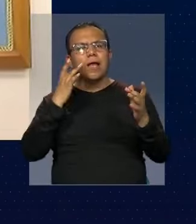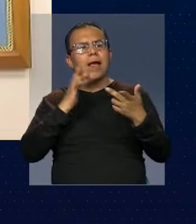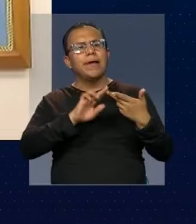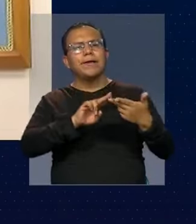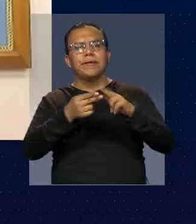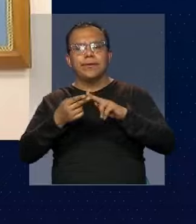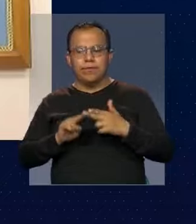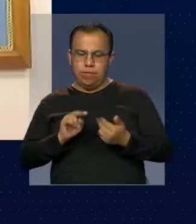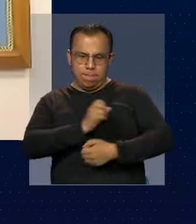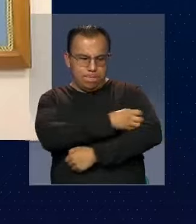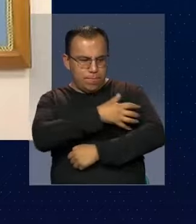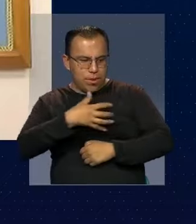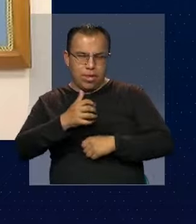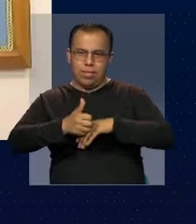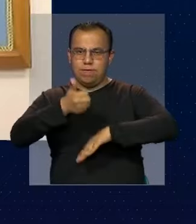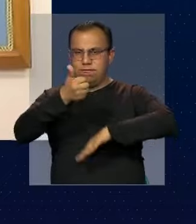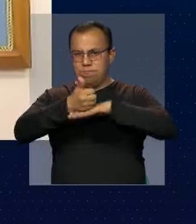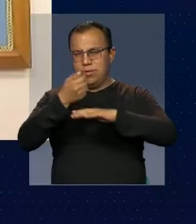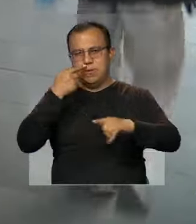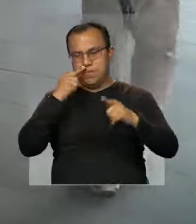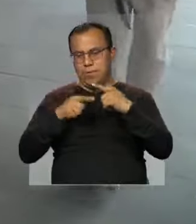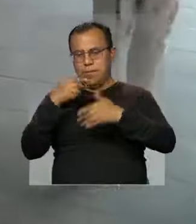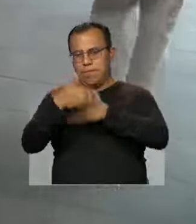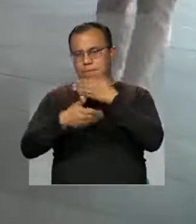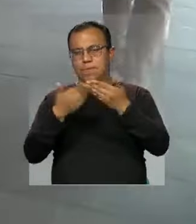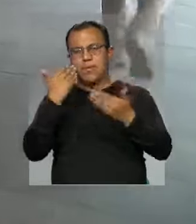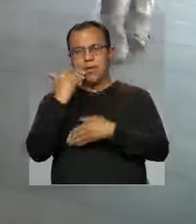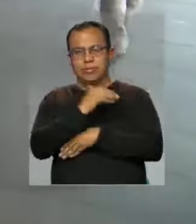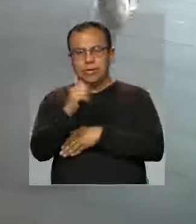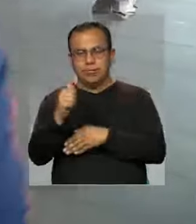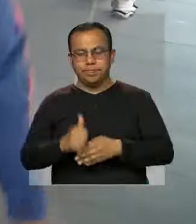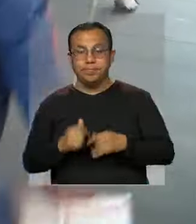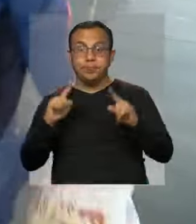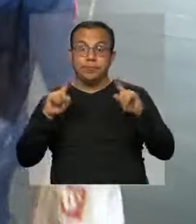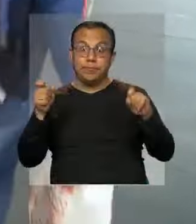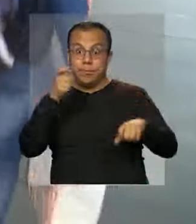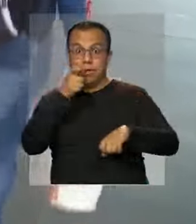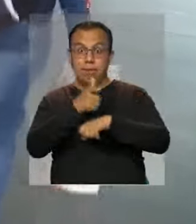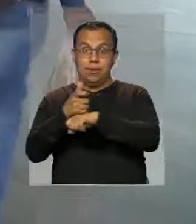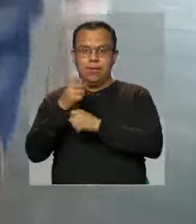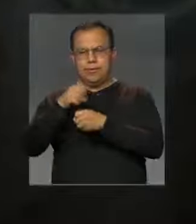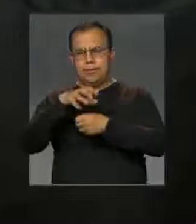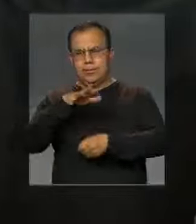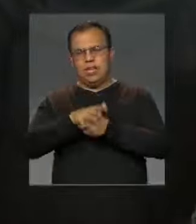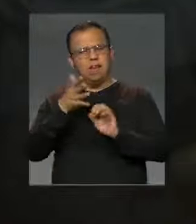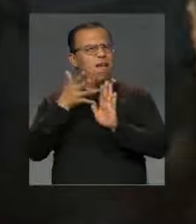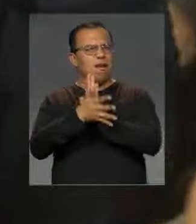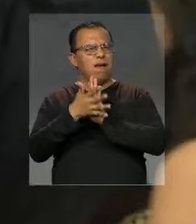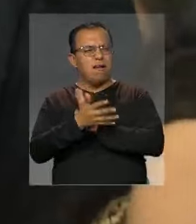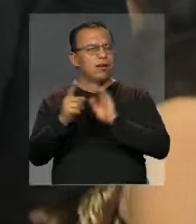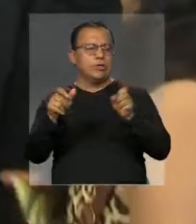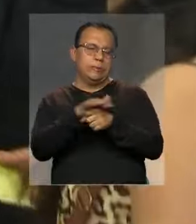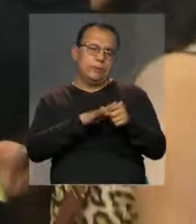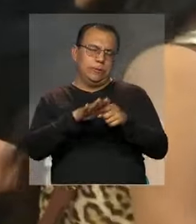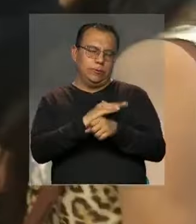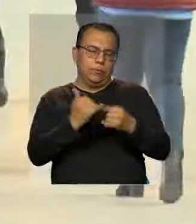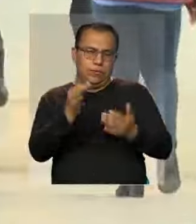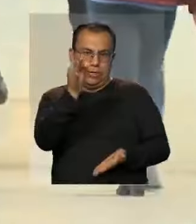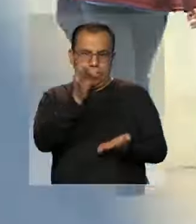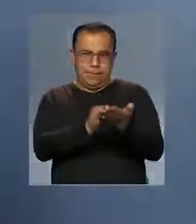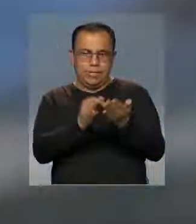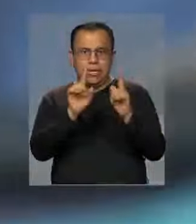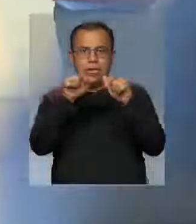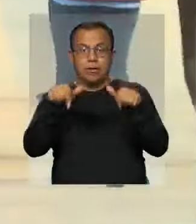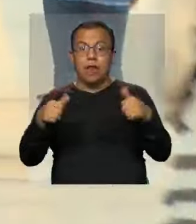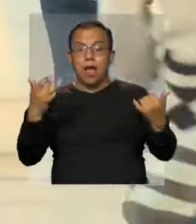relaciones de poder, de autoridad y de sometimiento hacia la mujer. La Veeduría Distrital presentó un informe de la situación en la capital, en